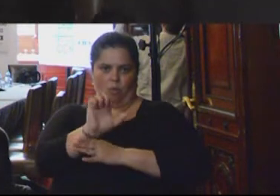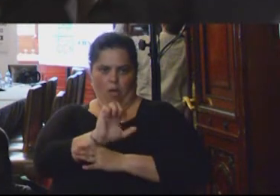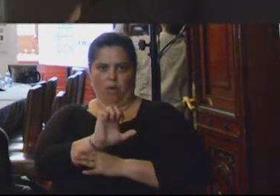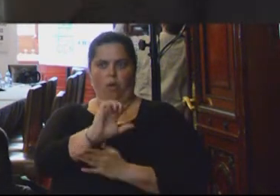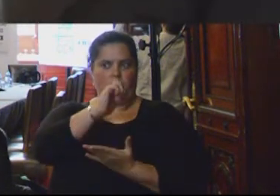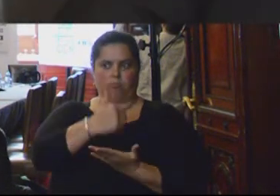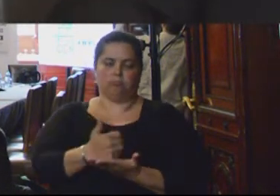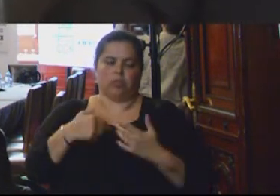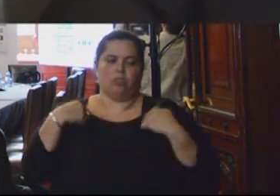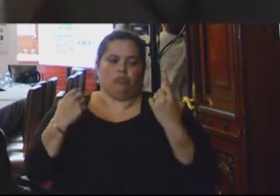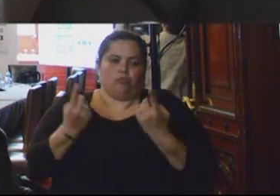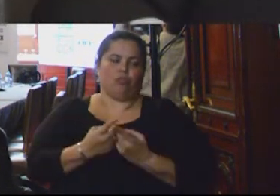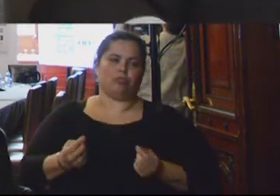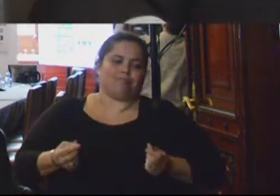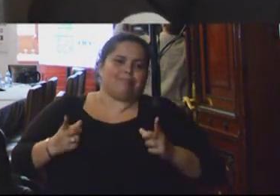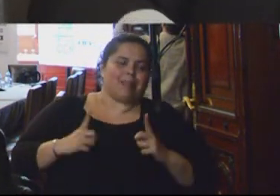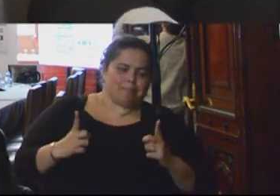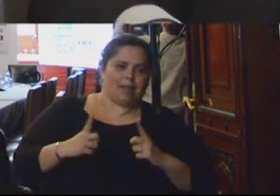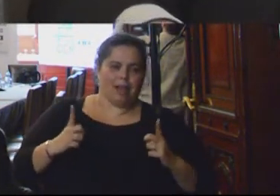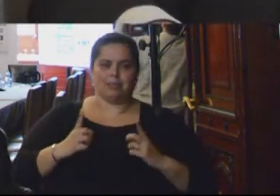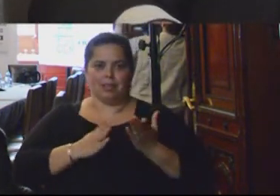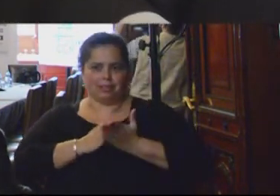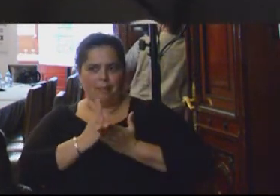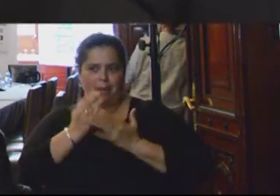esperanza, que siempre la tenemos,